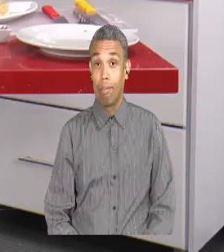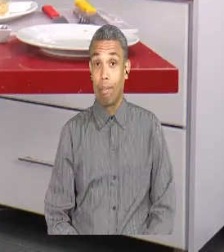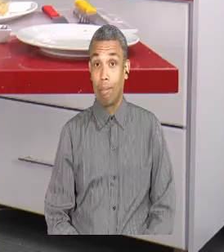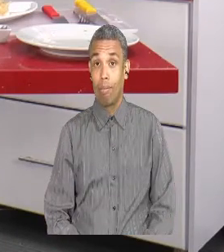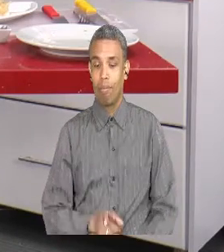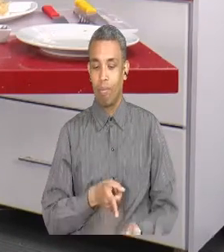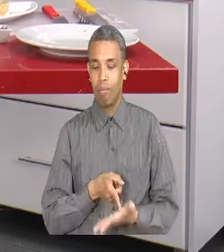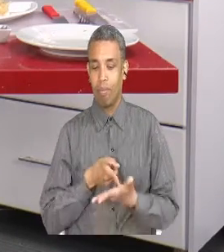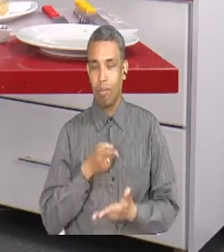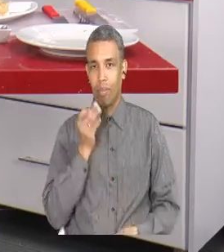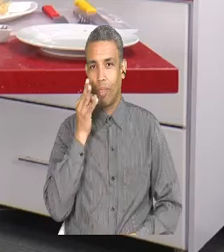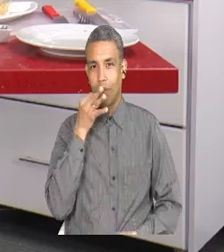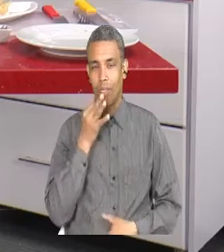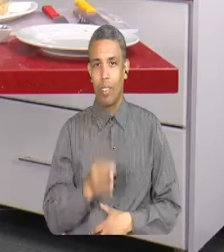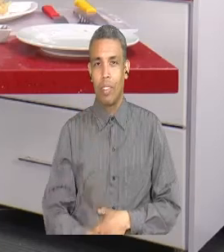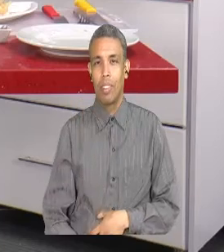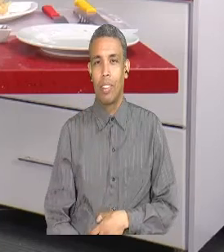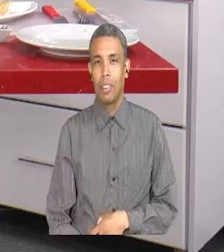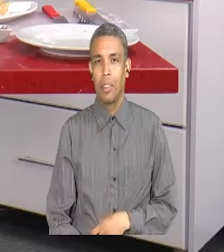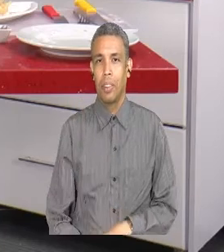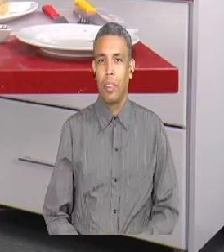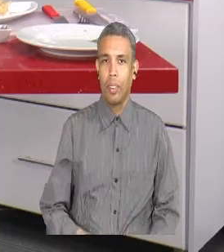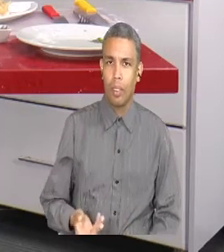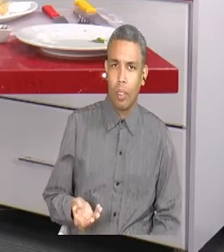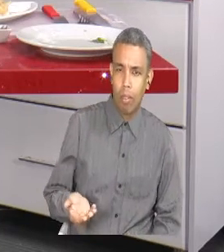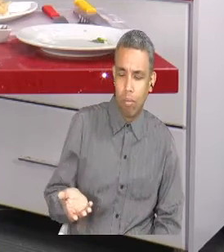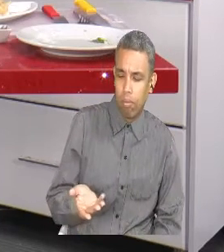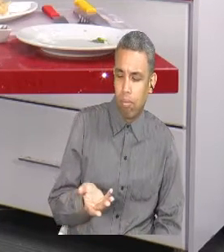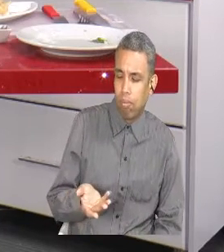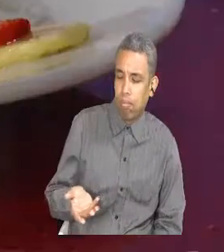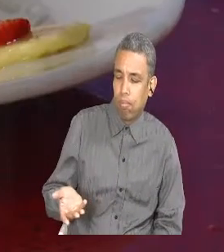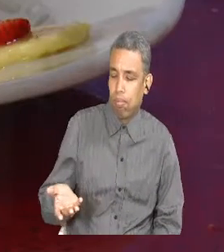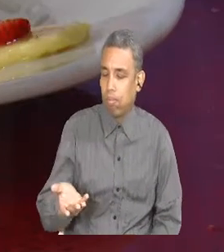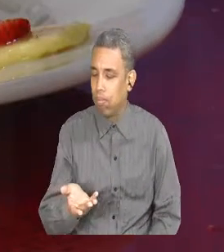delicioso. La salsa, eso. Oh.